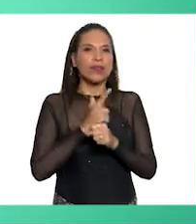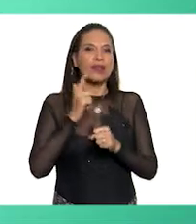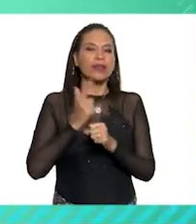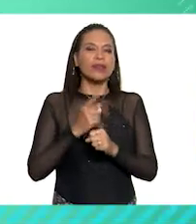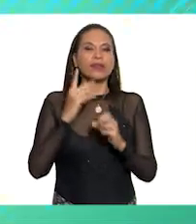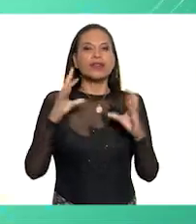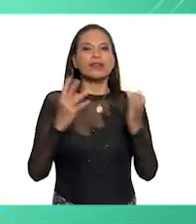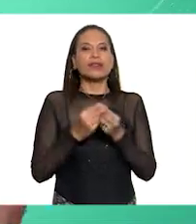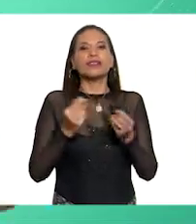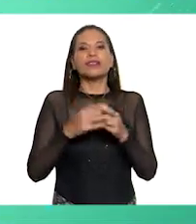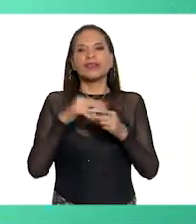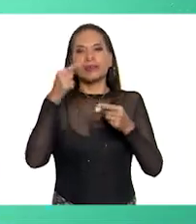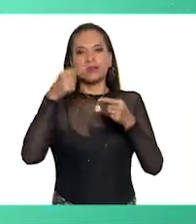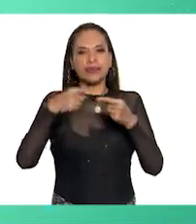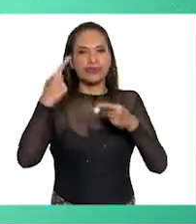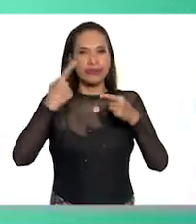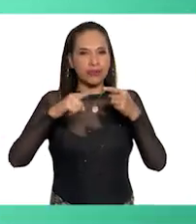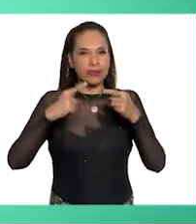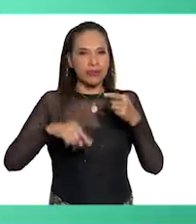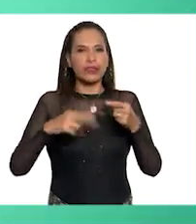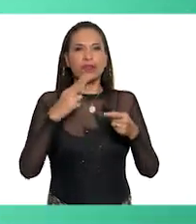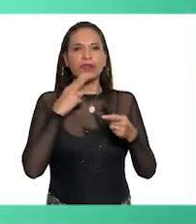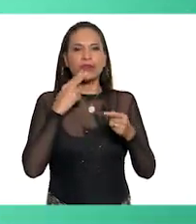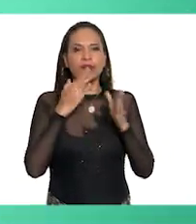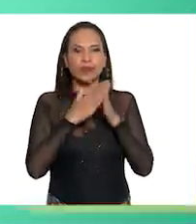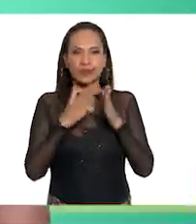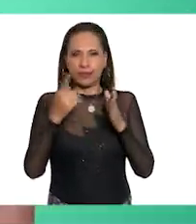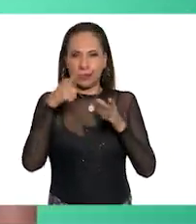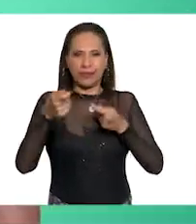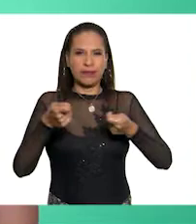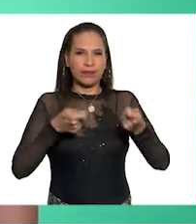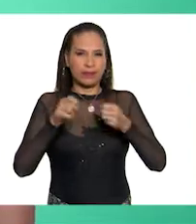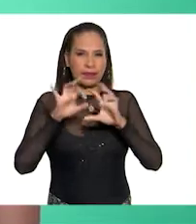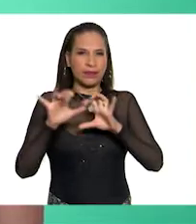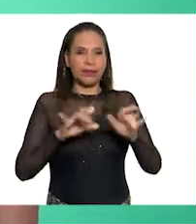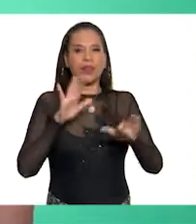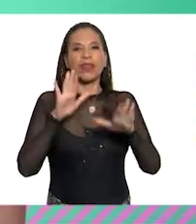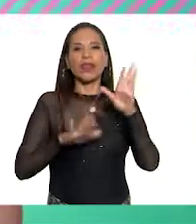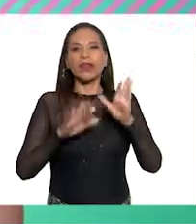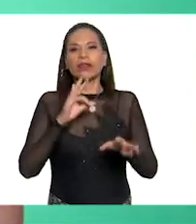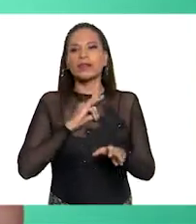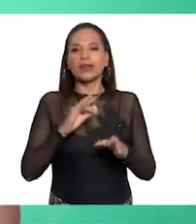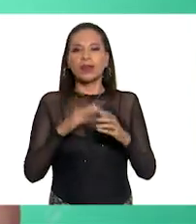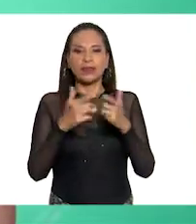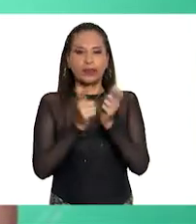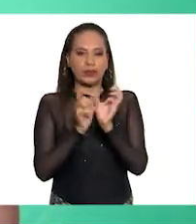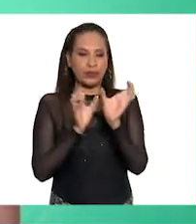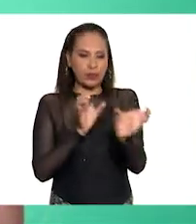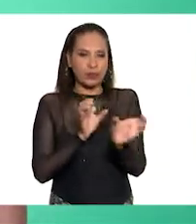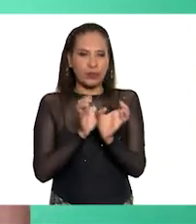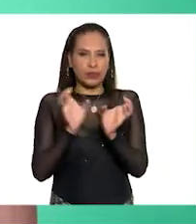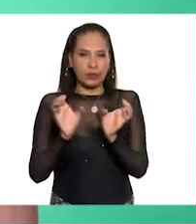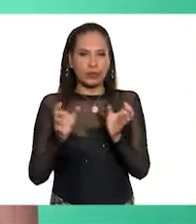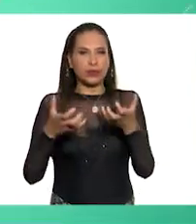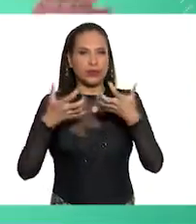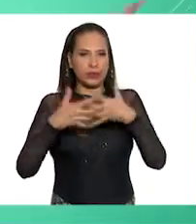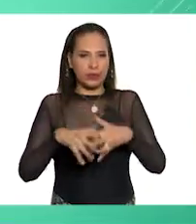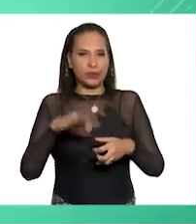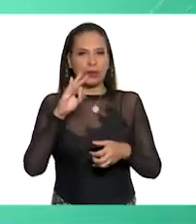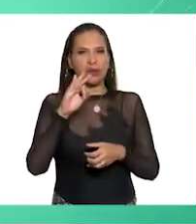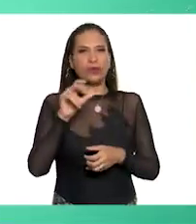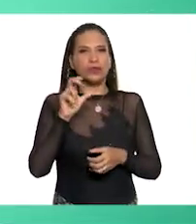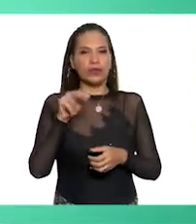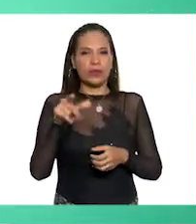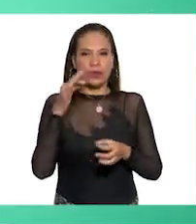un conjunto de instrucciones que se utiliza a lo largo de la programación, muchas veces podemos agruparlas y formar una función.